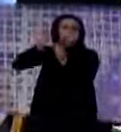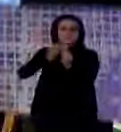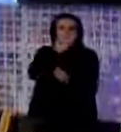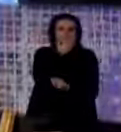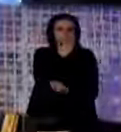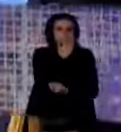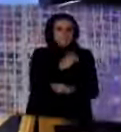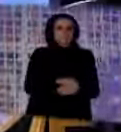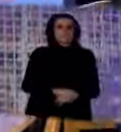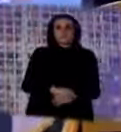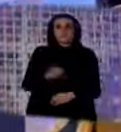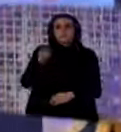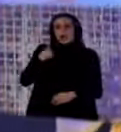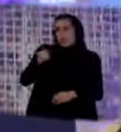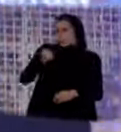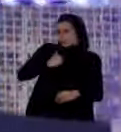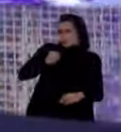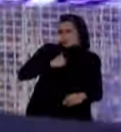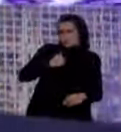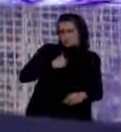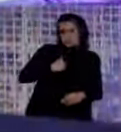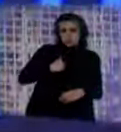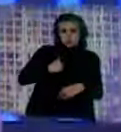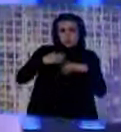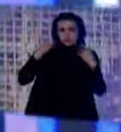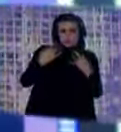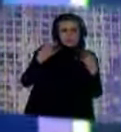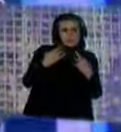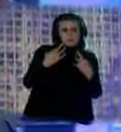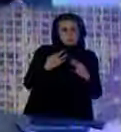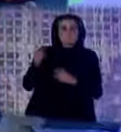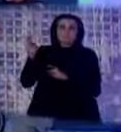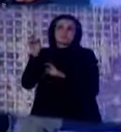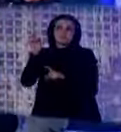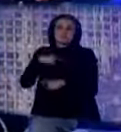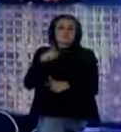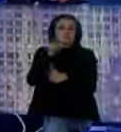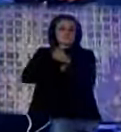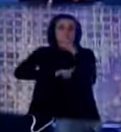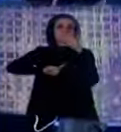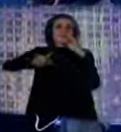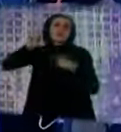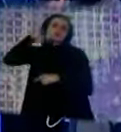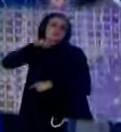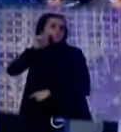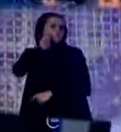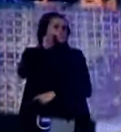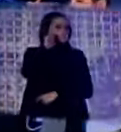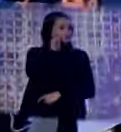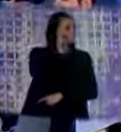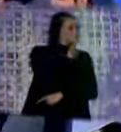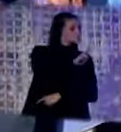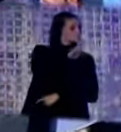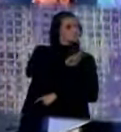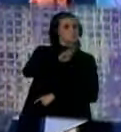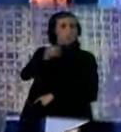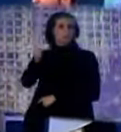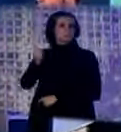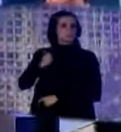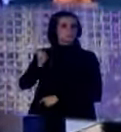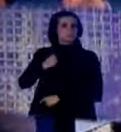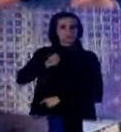canario paso que hemos viajado hace turismo al Hay que aprovechar nuestro